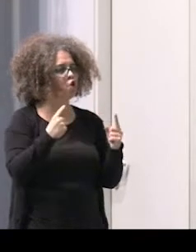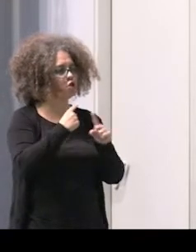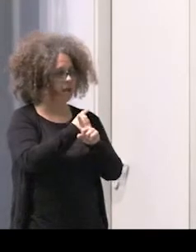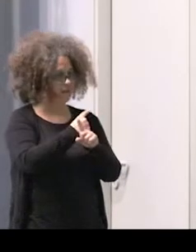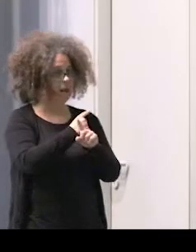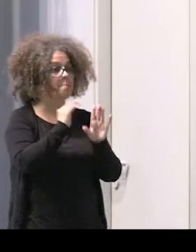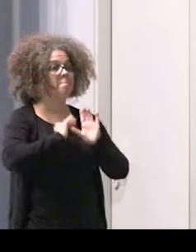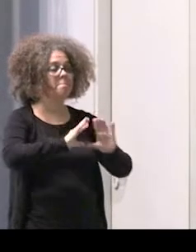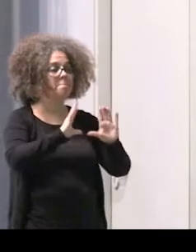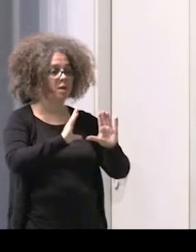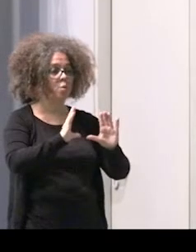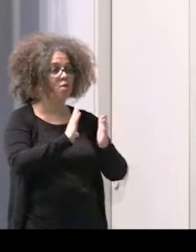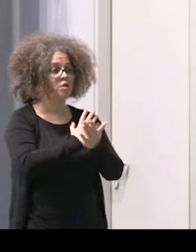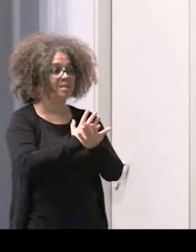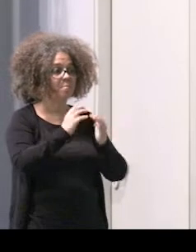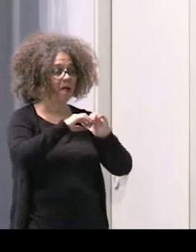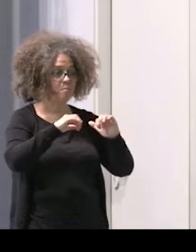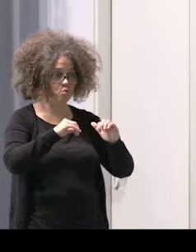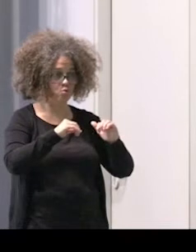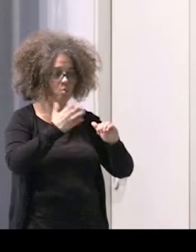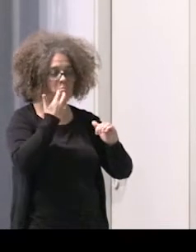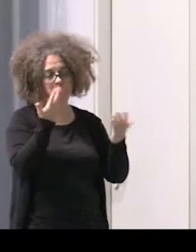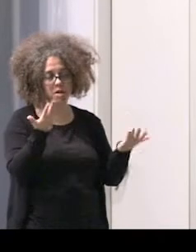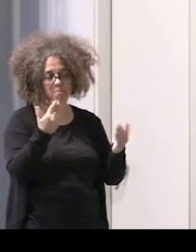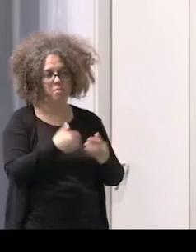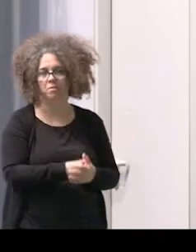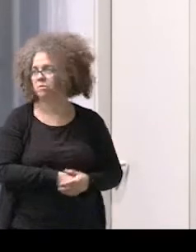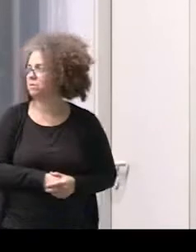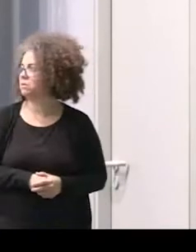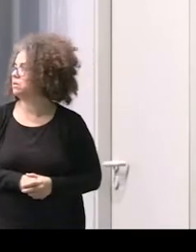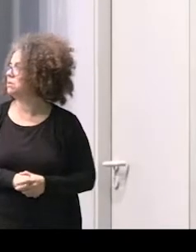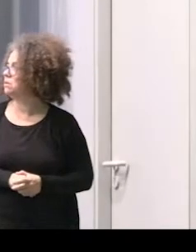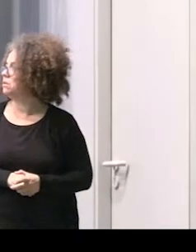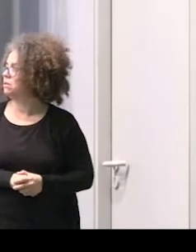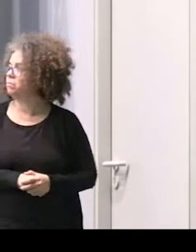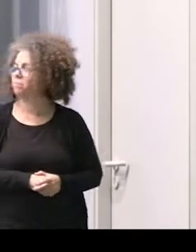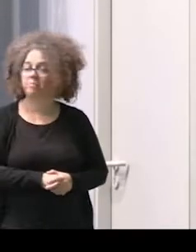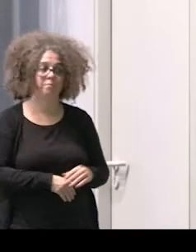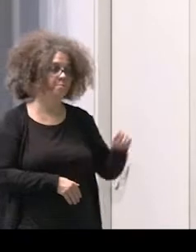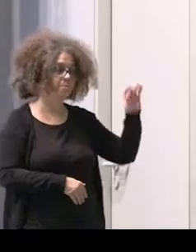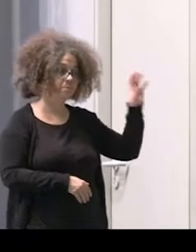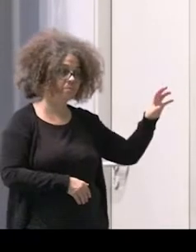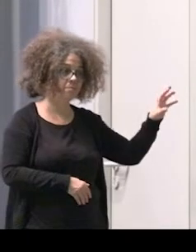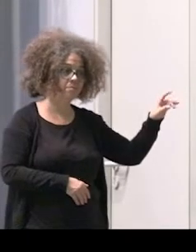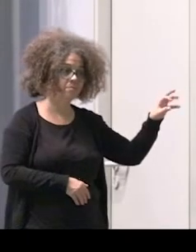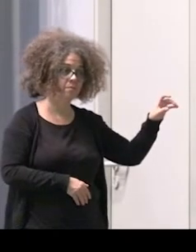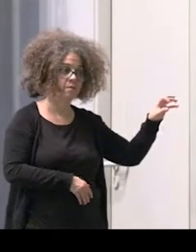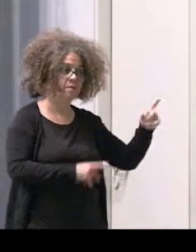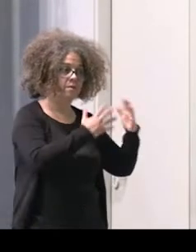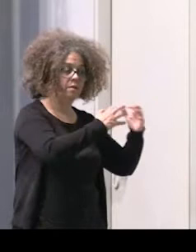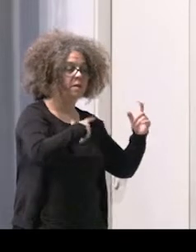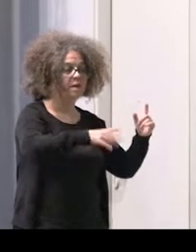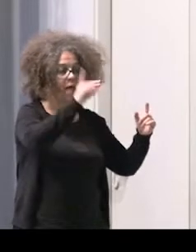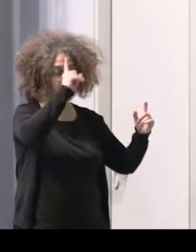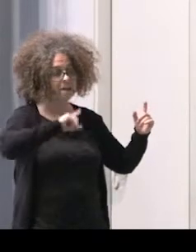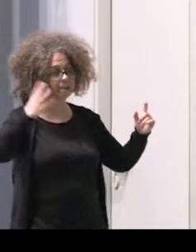cambio, cuando separamos espacialmente, por ejemplo, el target está a un lado y la máscara está al lado contrario,